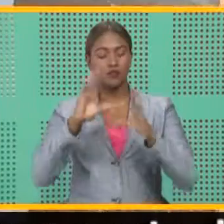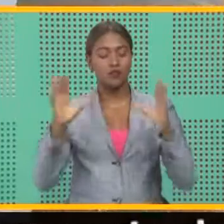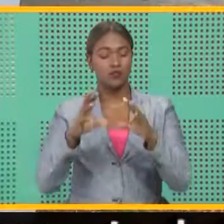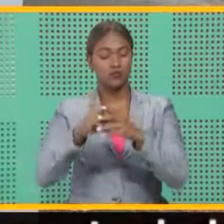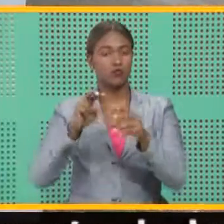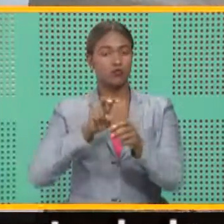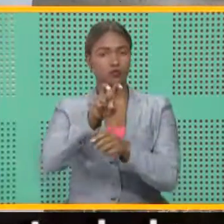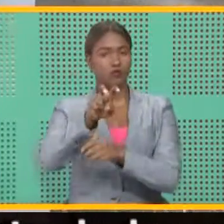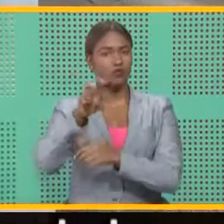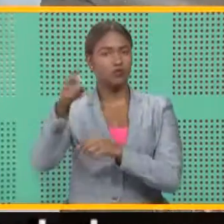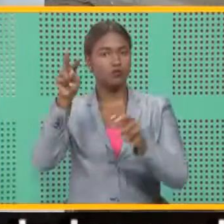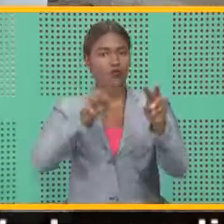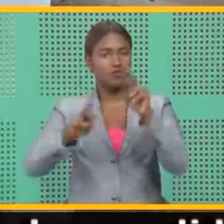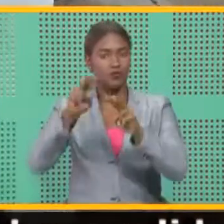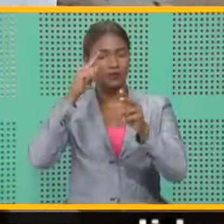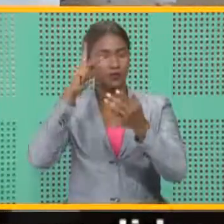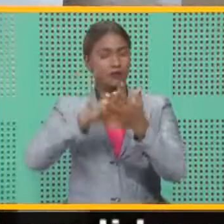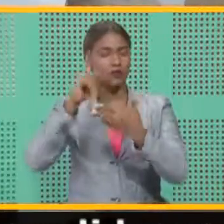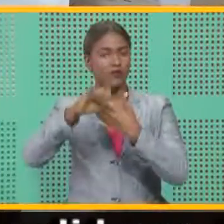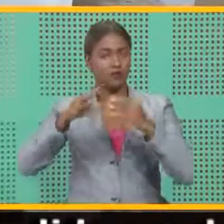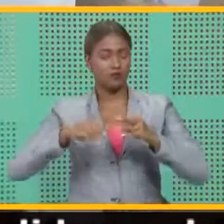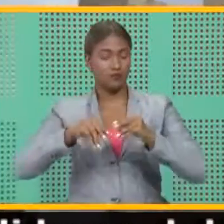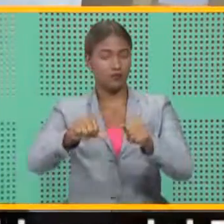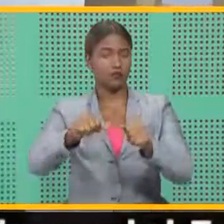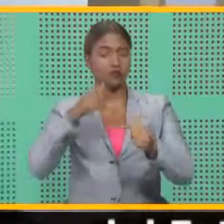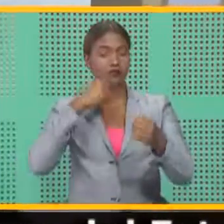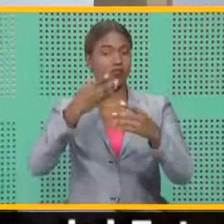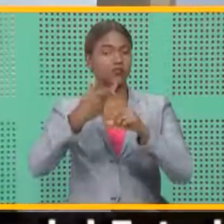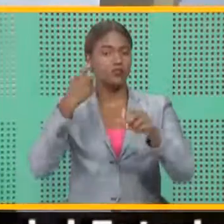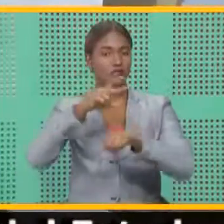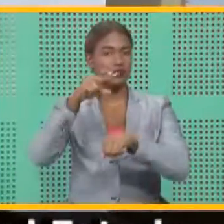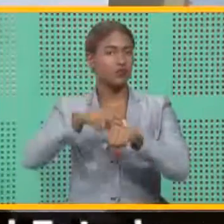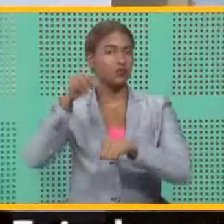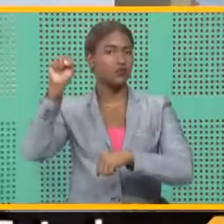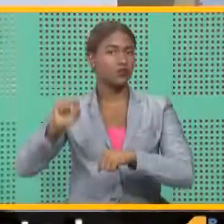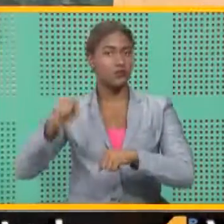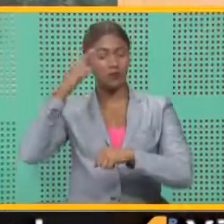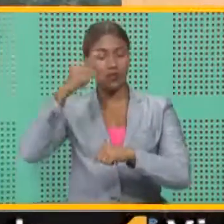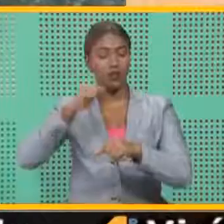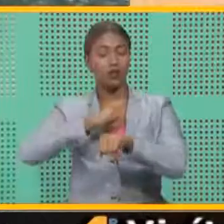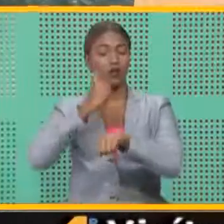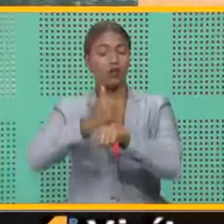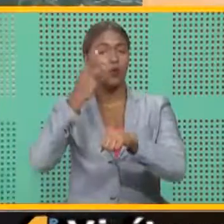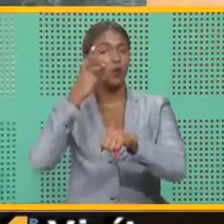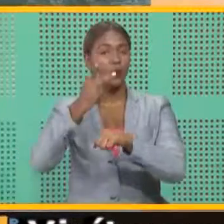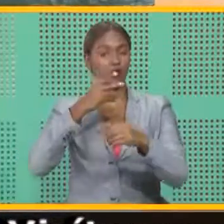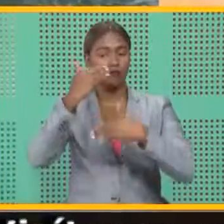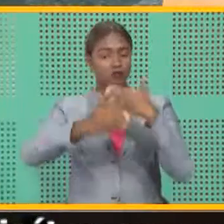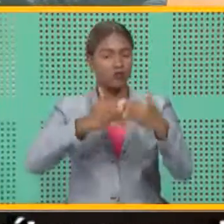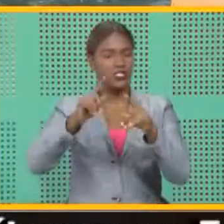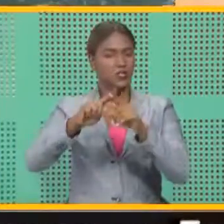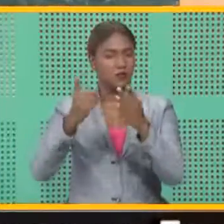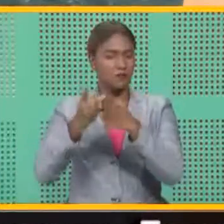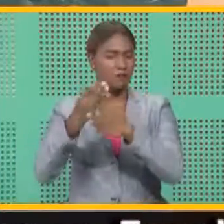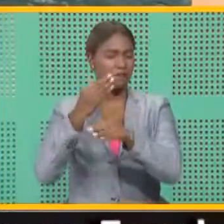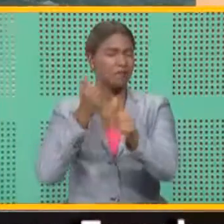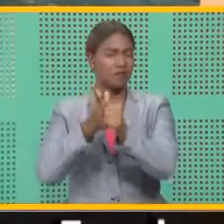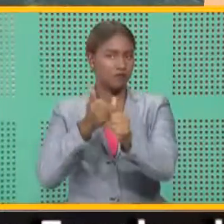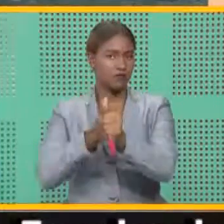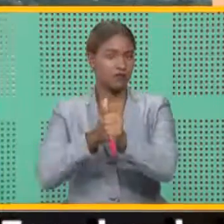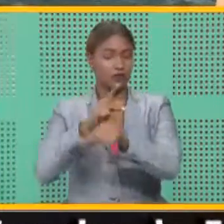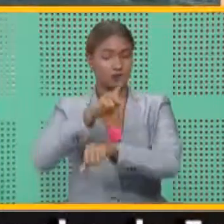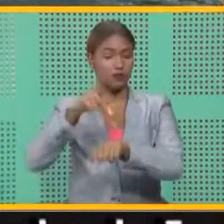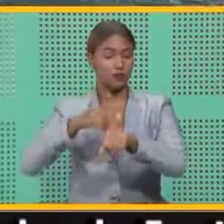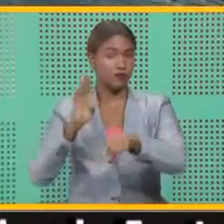un recorrido de supervisión por proyectos agrarios de la región sur para constatar el avance y desarrollo de los mismos. En la